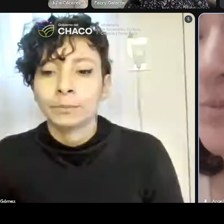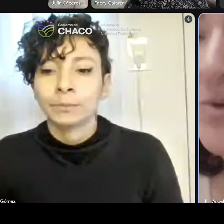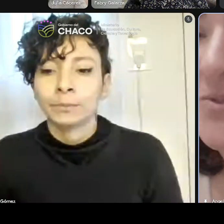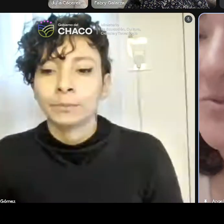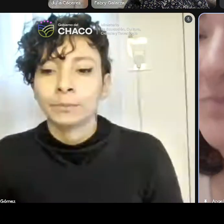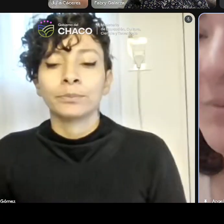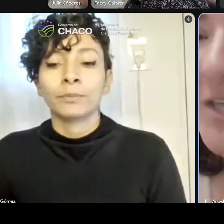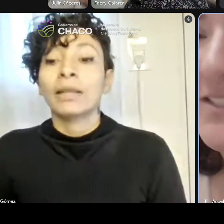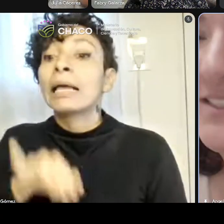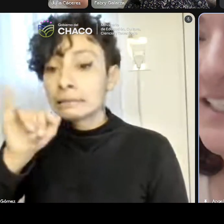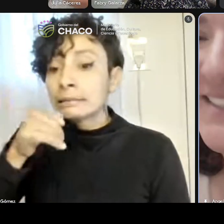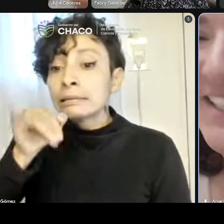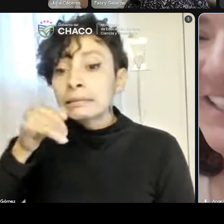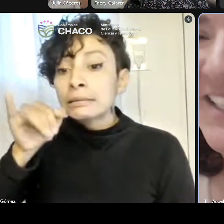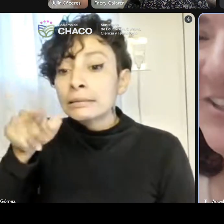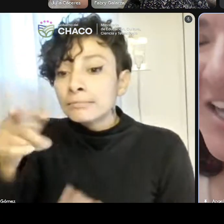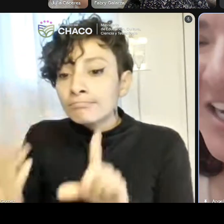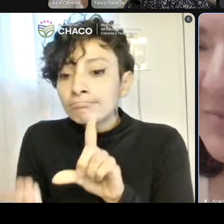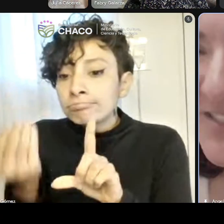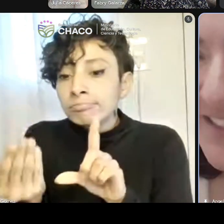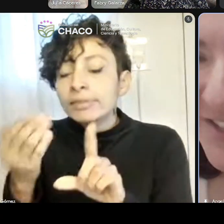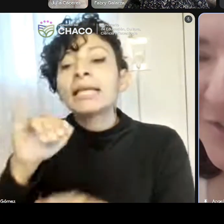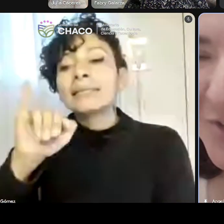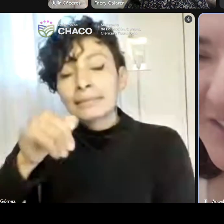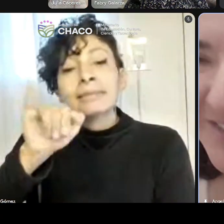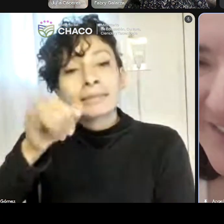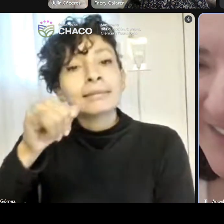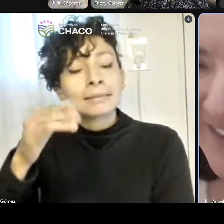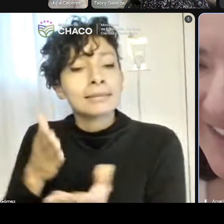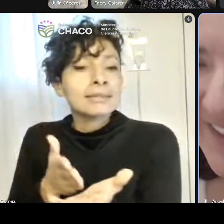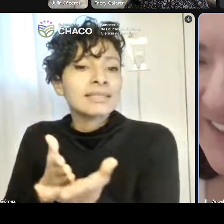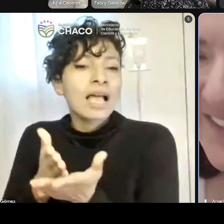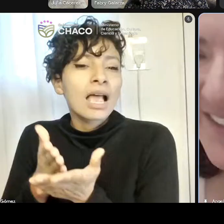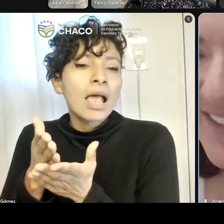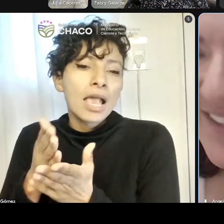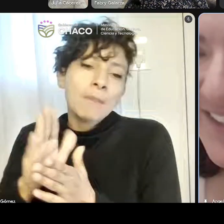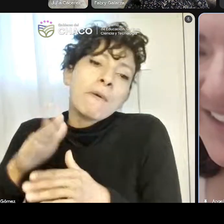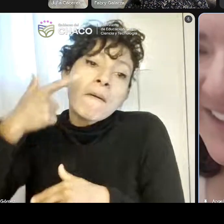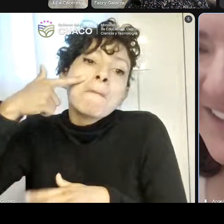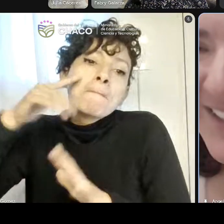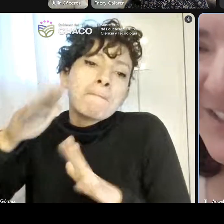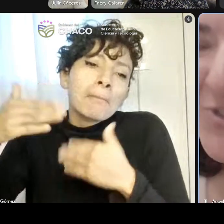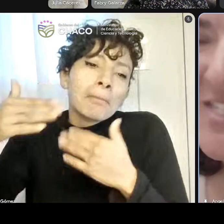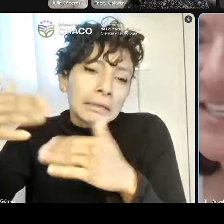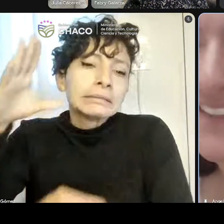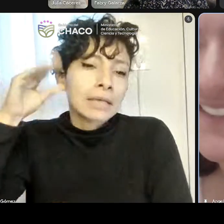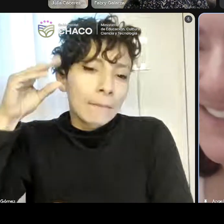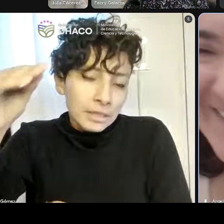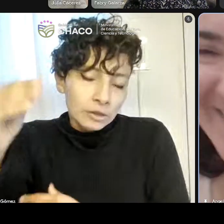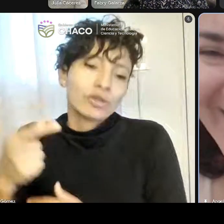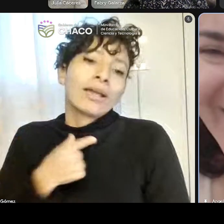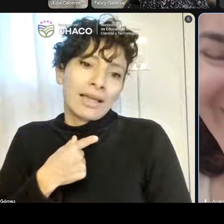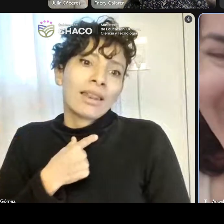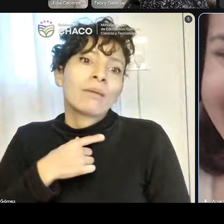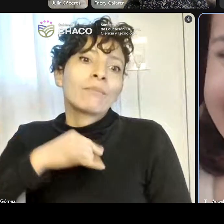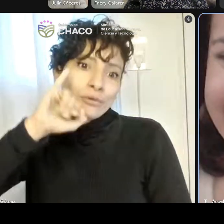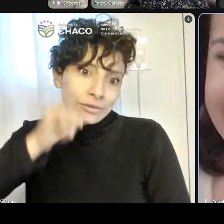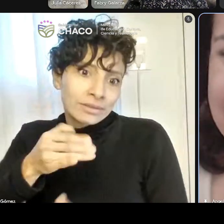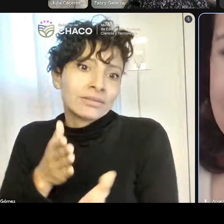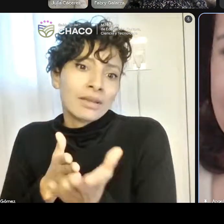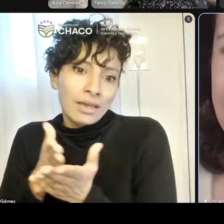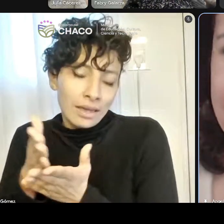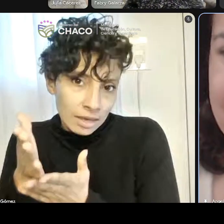Sí, vamos a intentar seguir con las capacitaciones. Nos sirven.